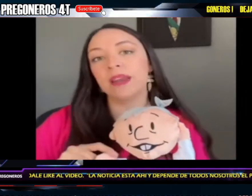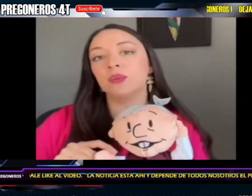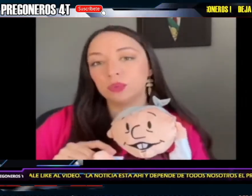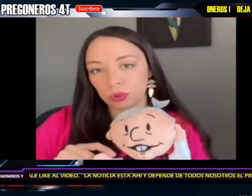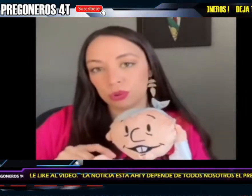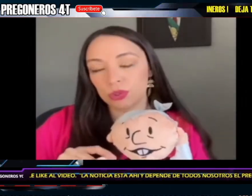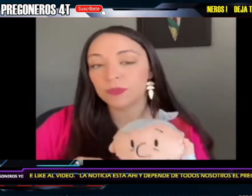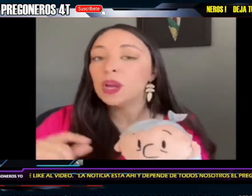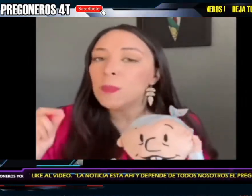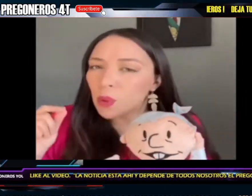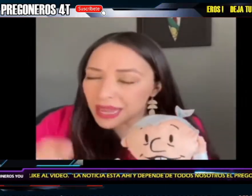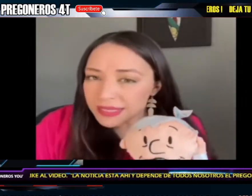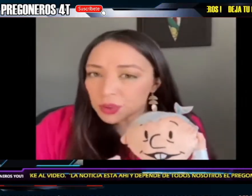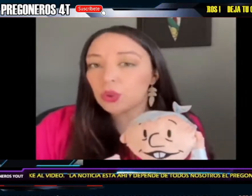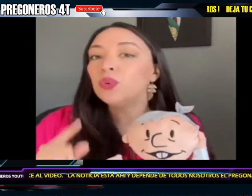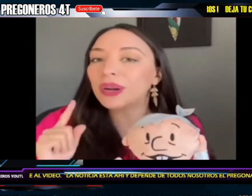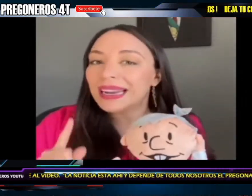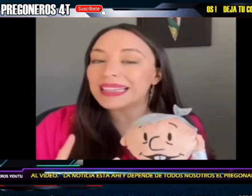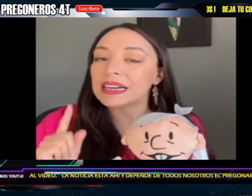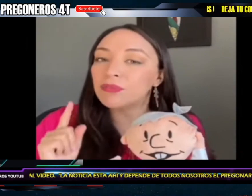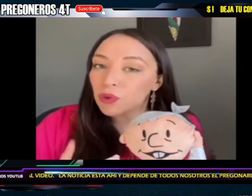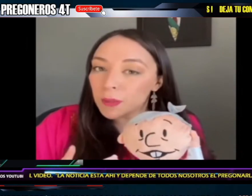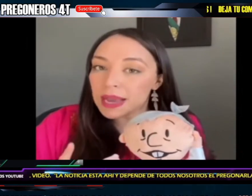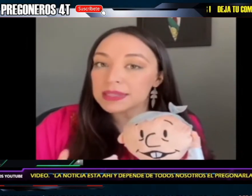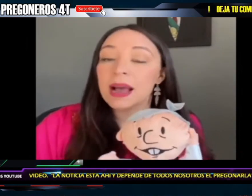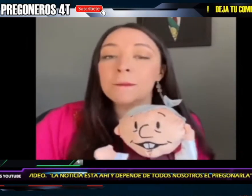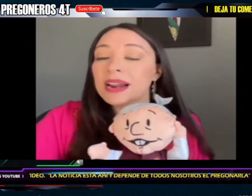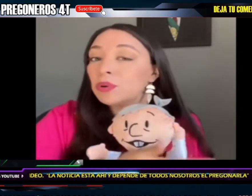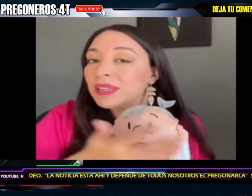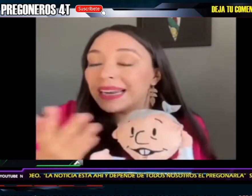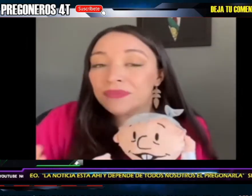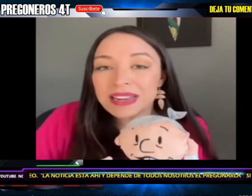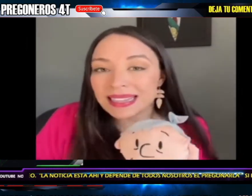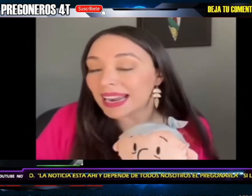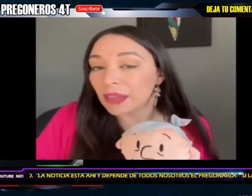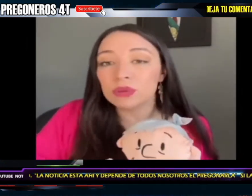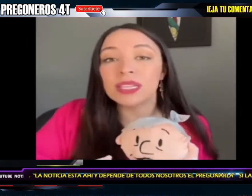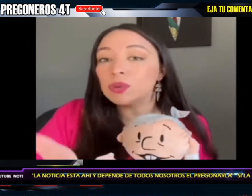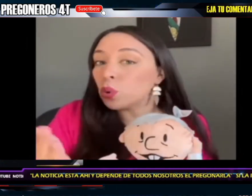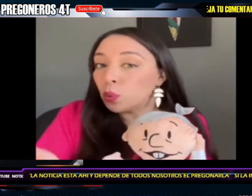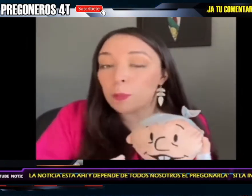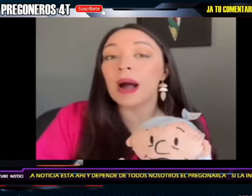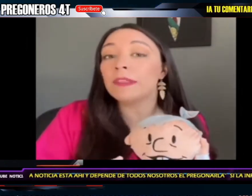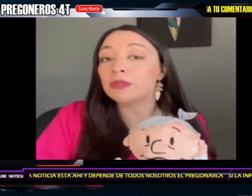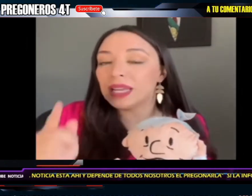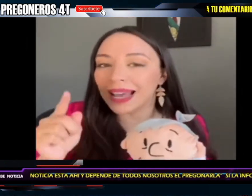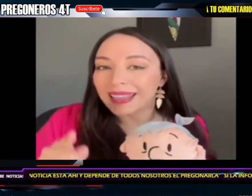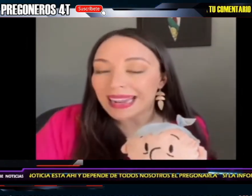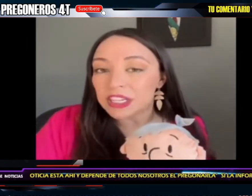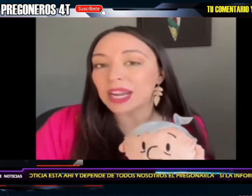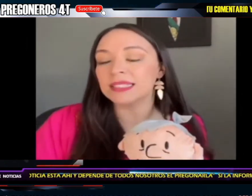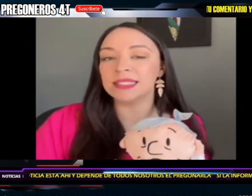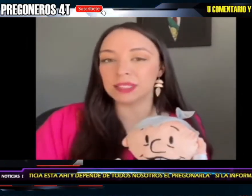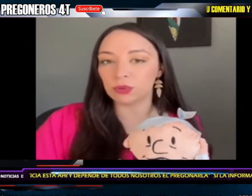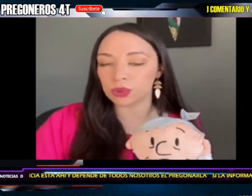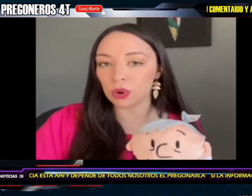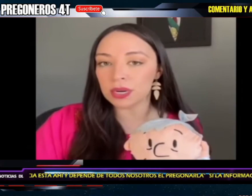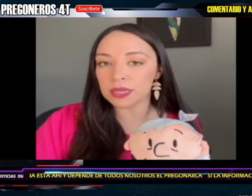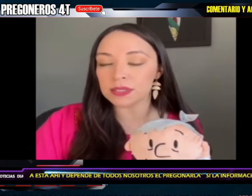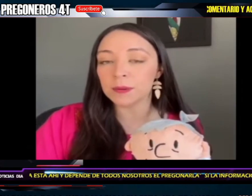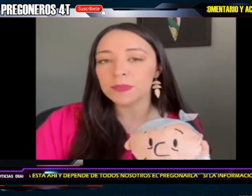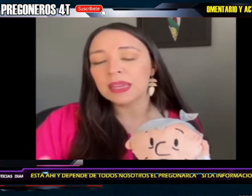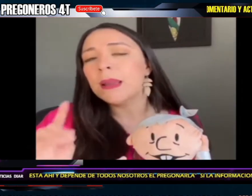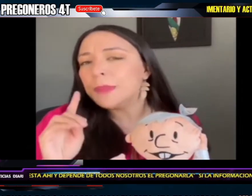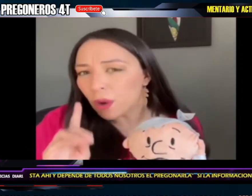los del prian Juntos por esto urgen las reformas para no tener infiltrados desocupados de la derecha en las